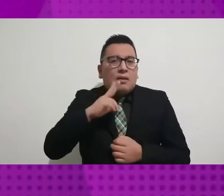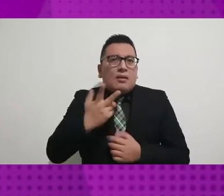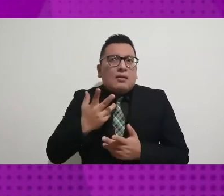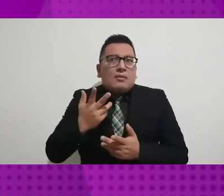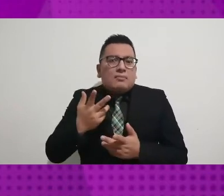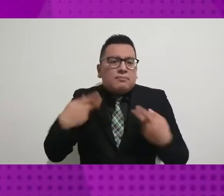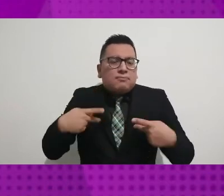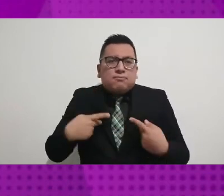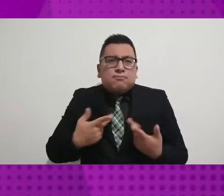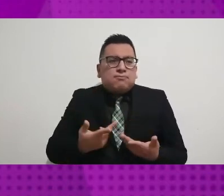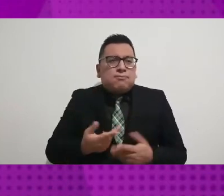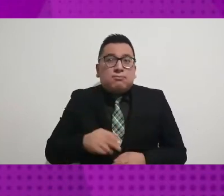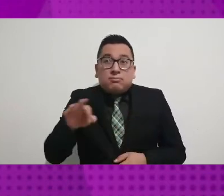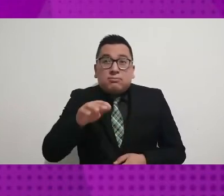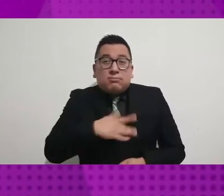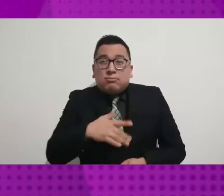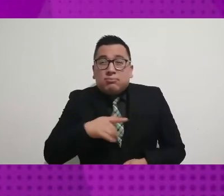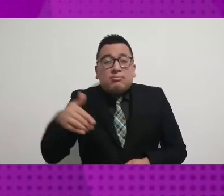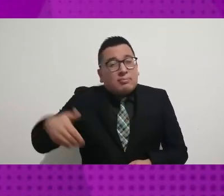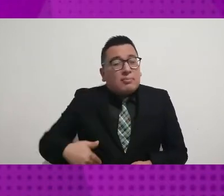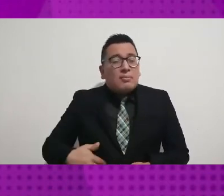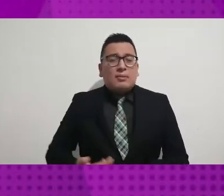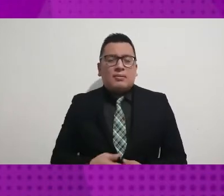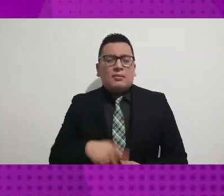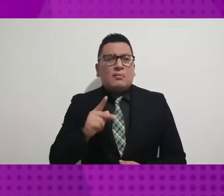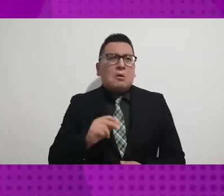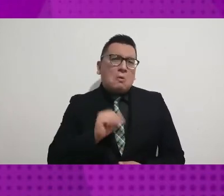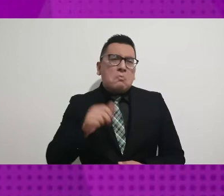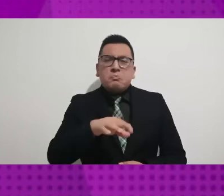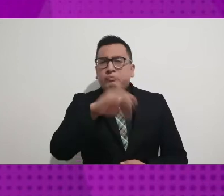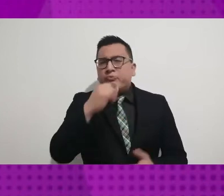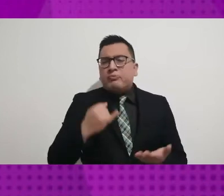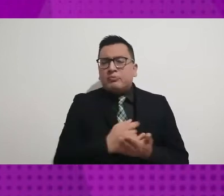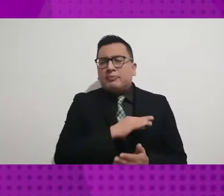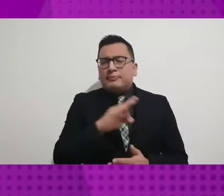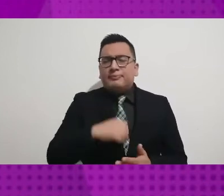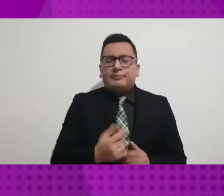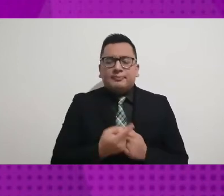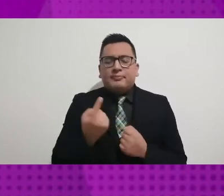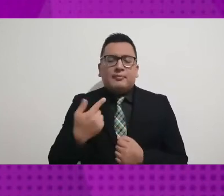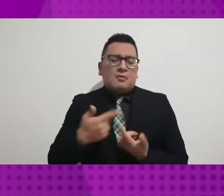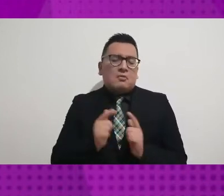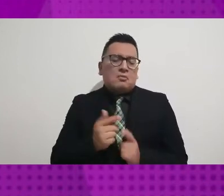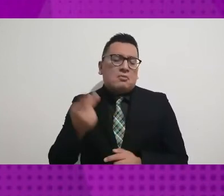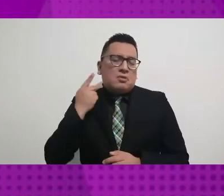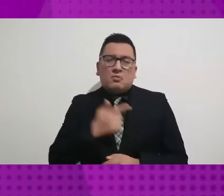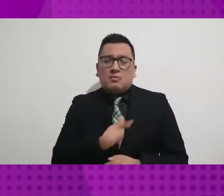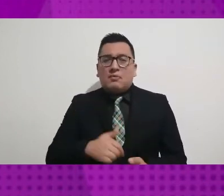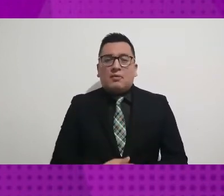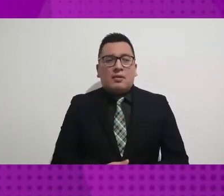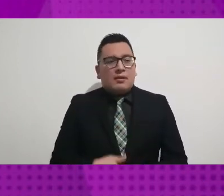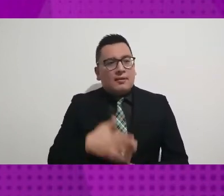en aras de captar pues, el malestar de la ciudadanía que no puede verse reflejada en algunas ocasiones en los partidos políticos.